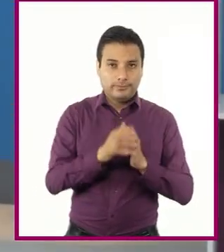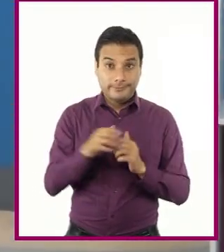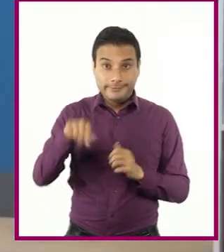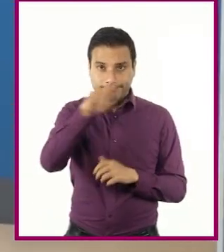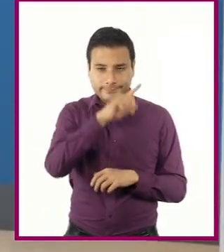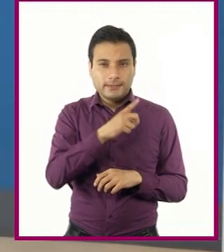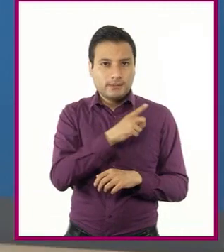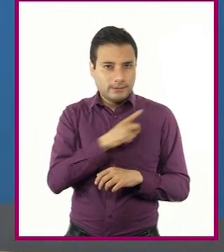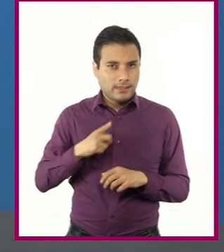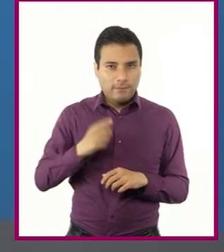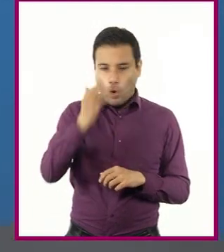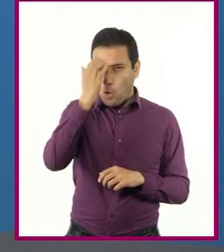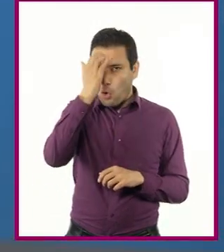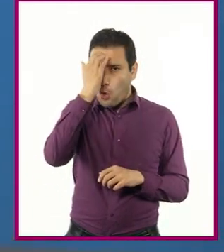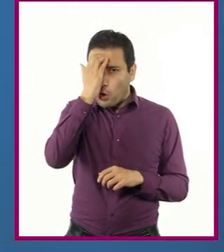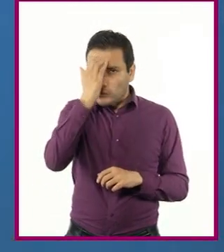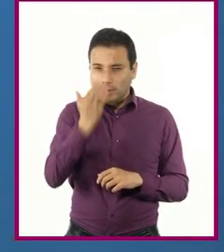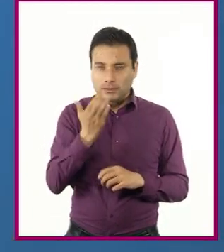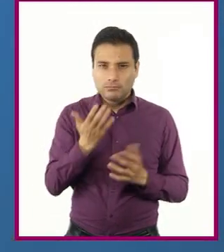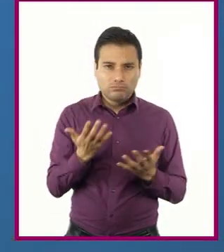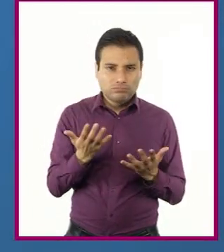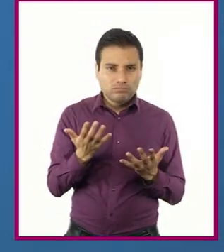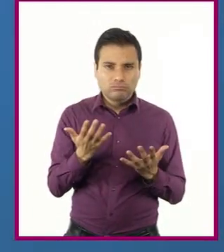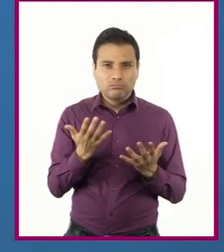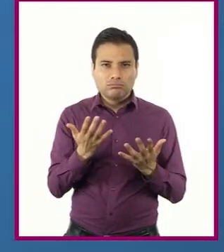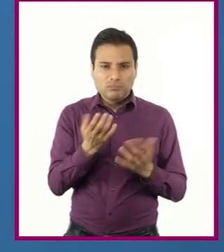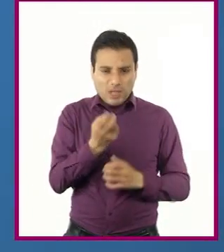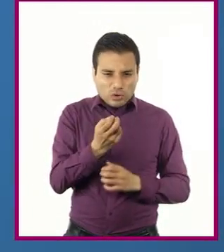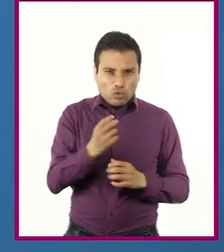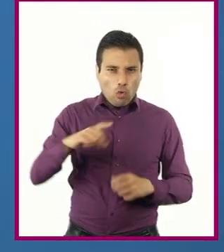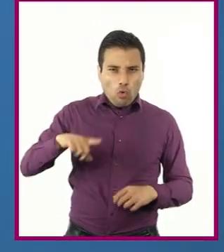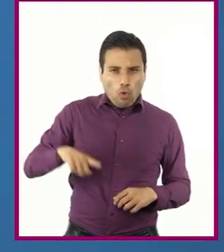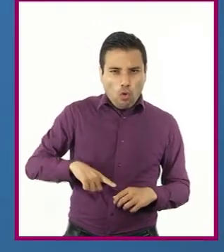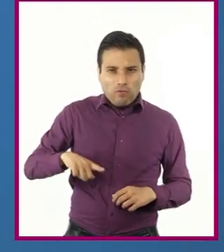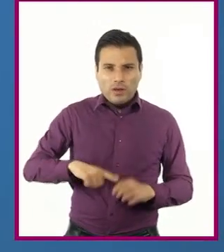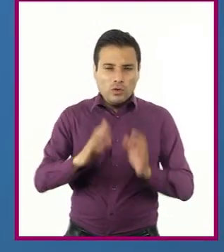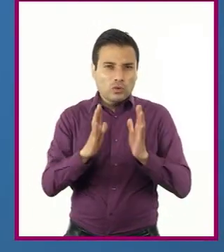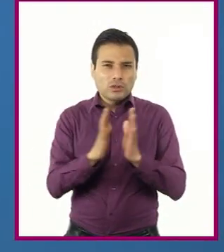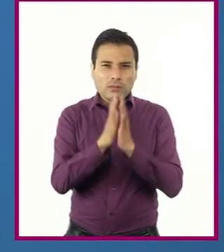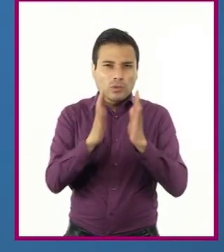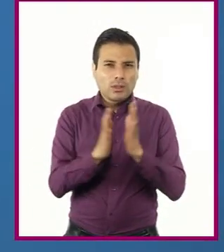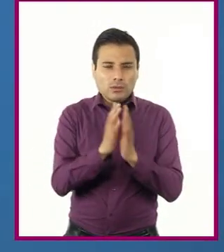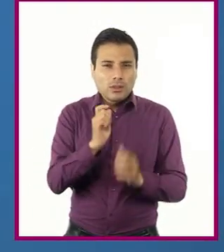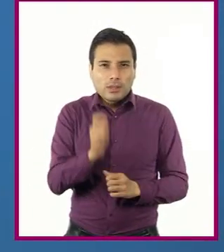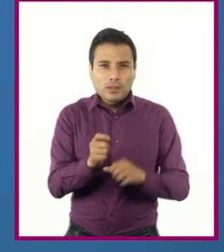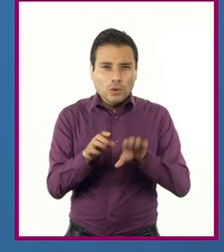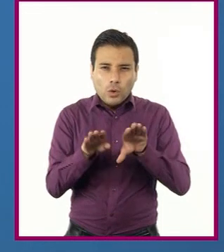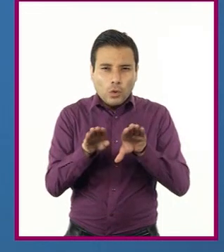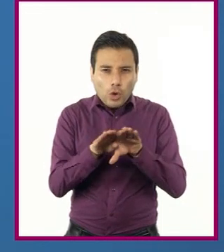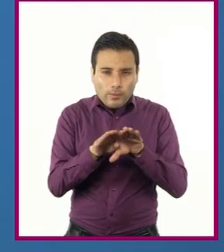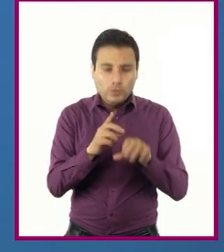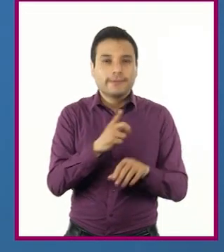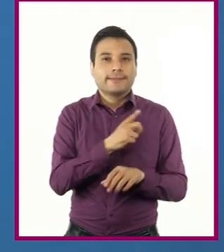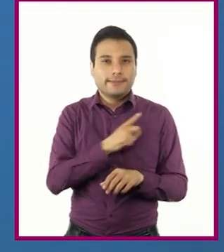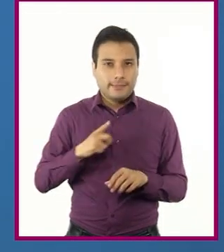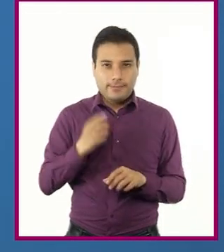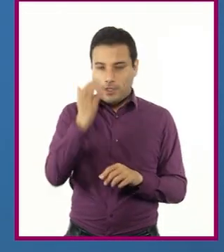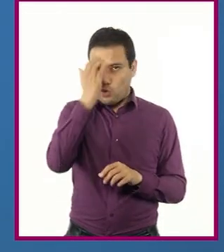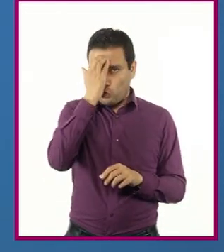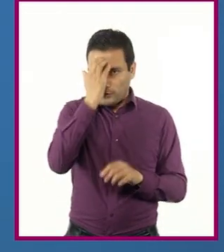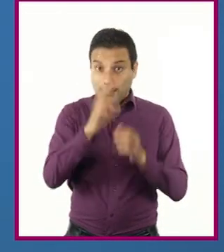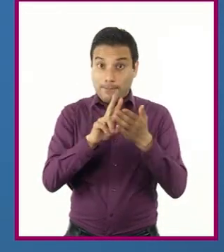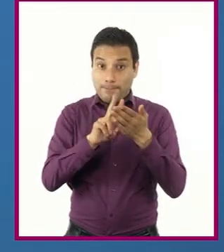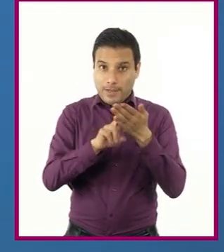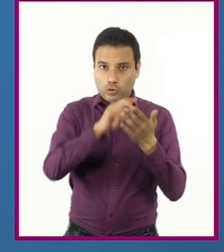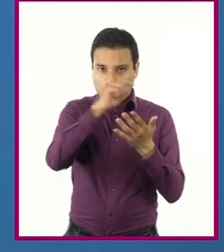conozcamos los procedimientos que caracterizan a la forma de gobierno democrático y que vivamos conforme a sus valores y principios